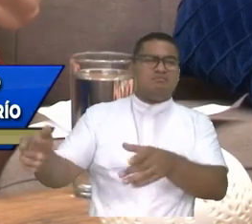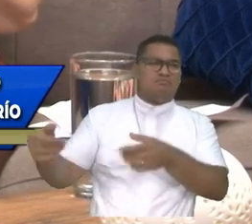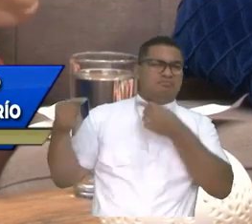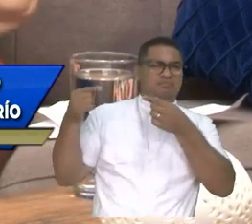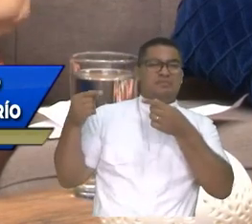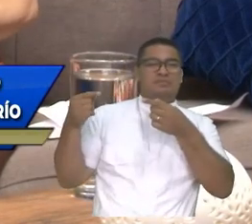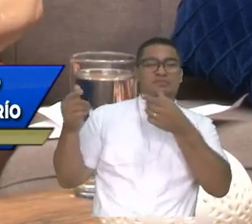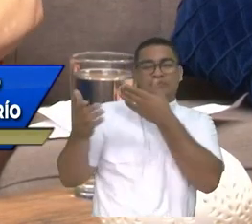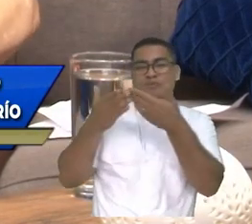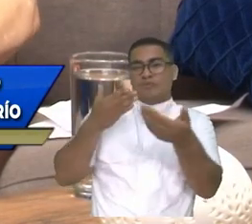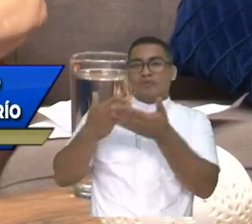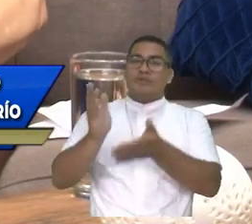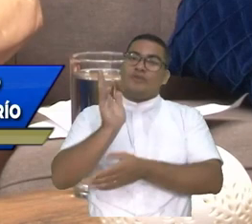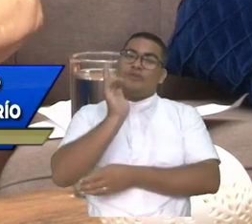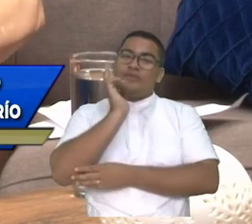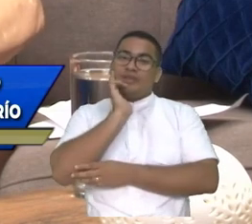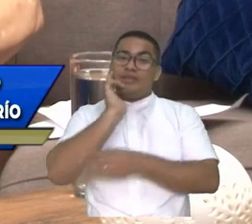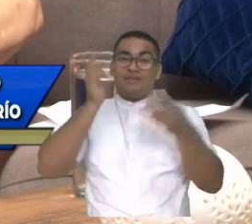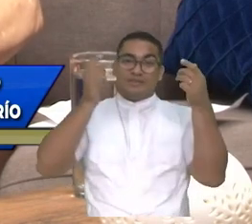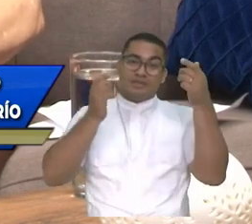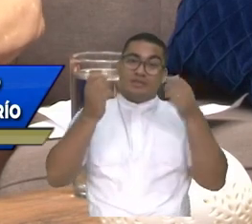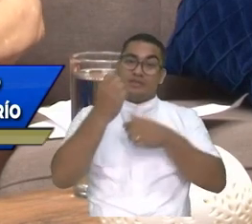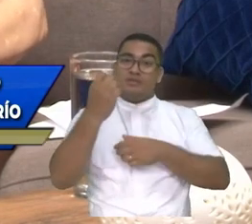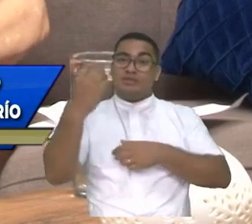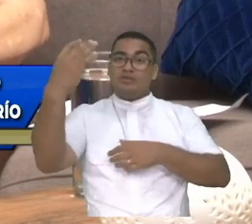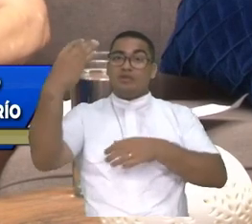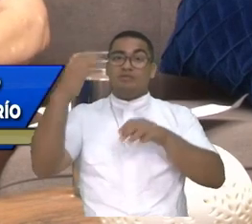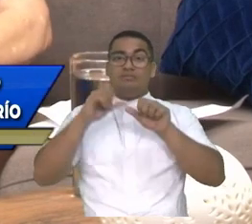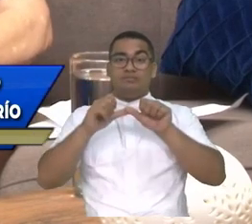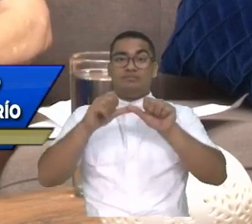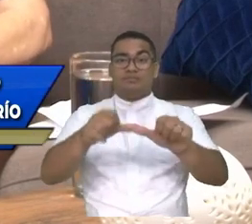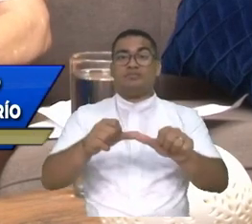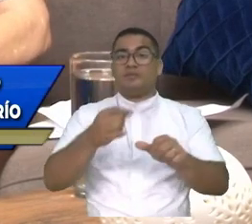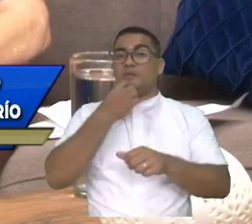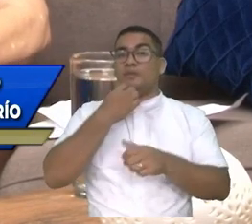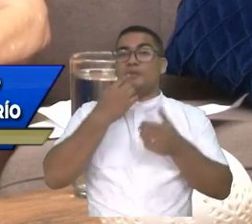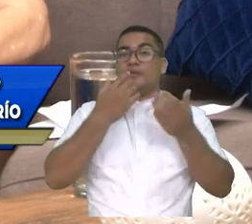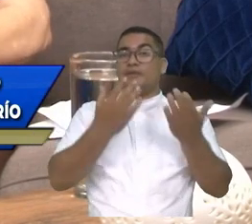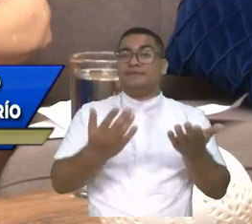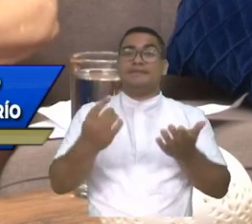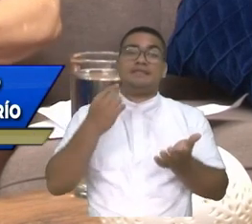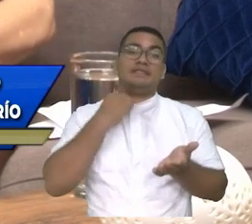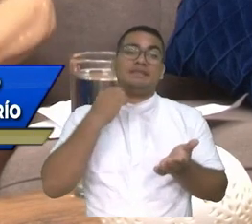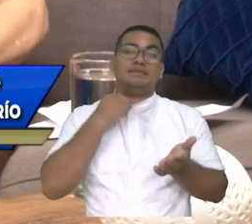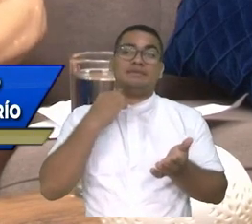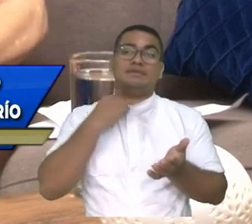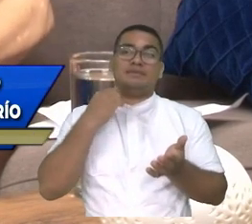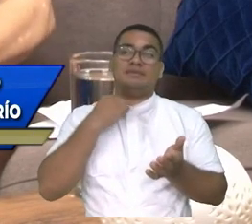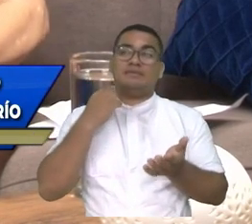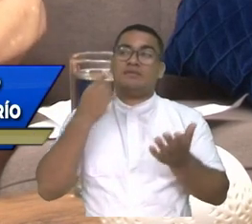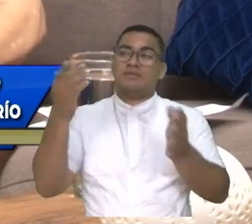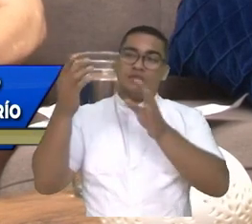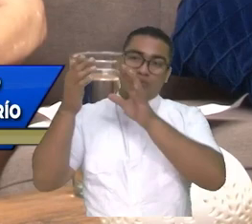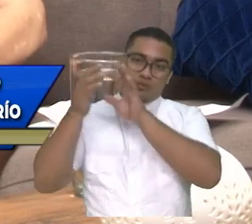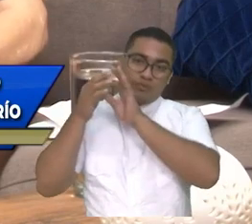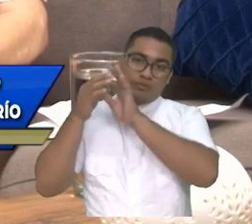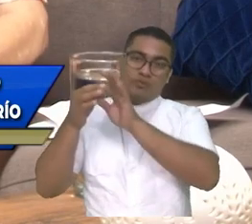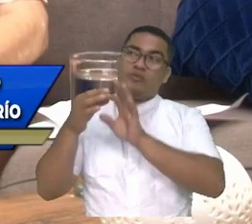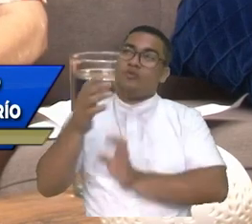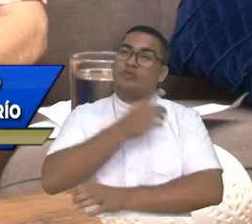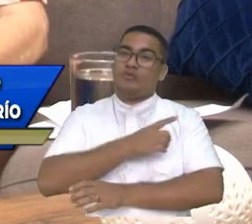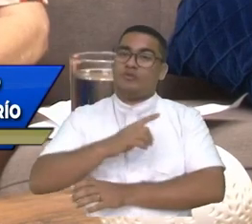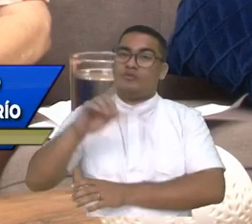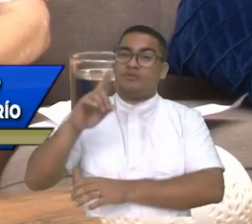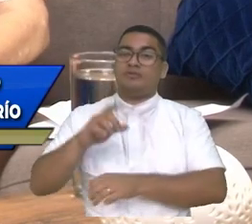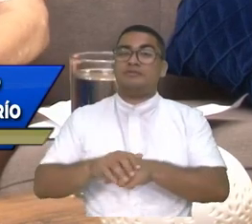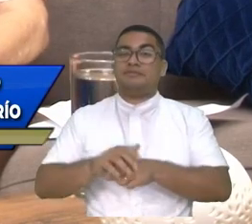Rubén Darío, en Sandino, un sol que no declina. Y por eso es que siempre estamos bajo la protección de Dios.